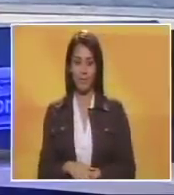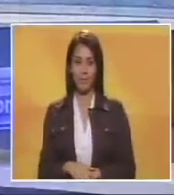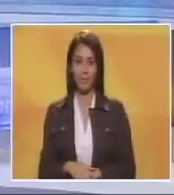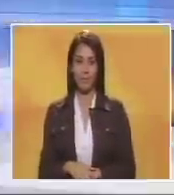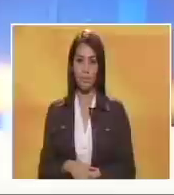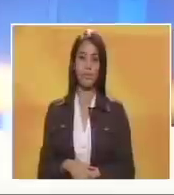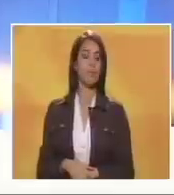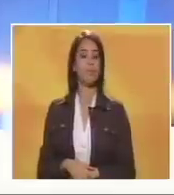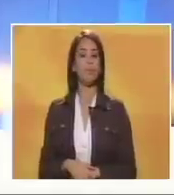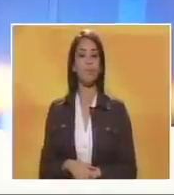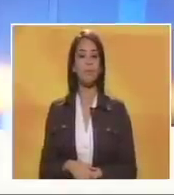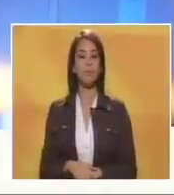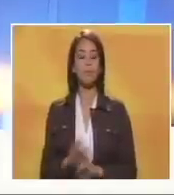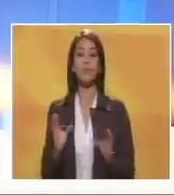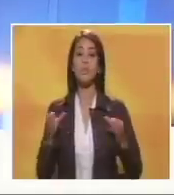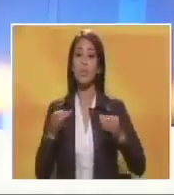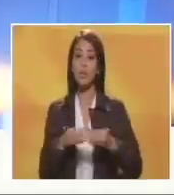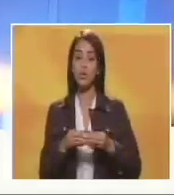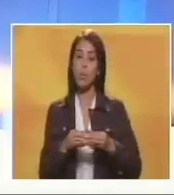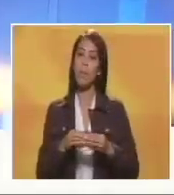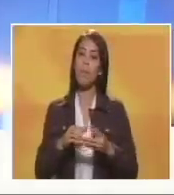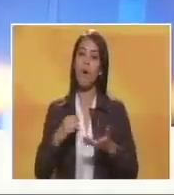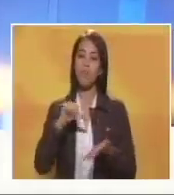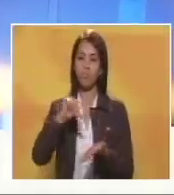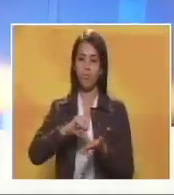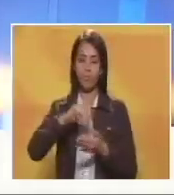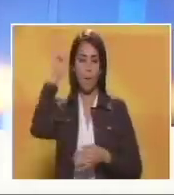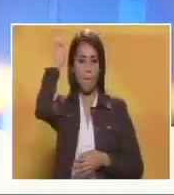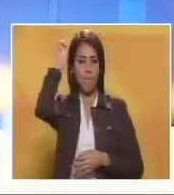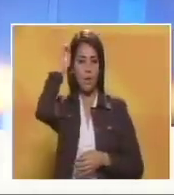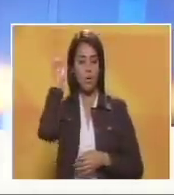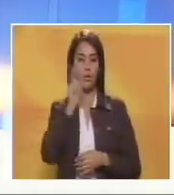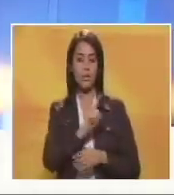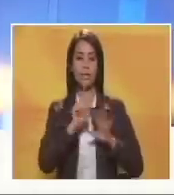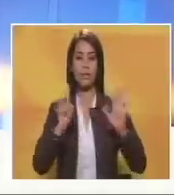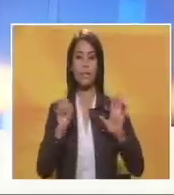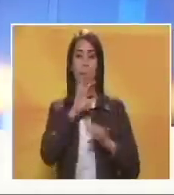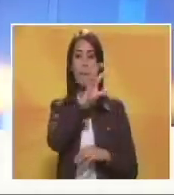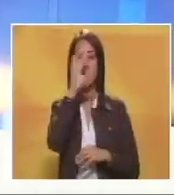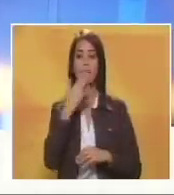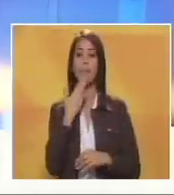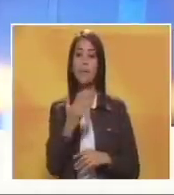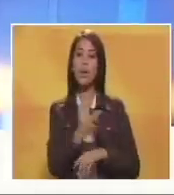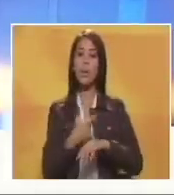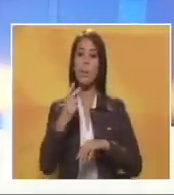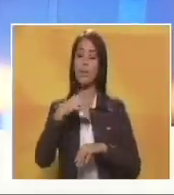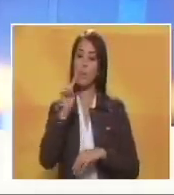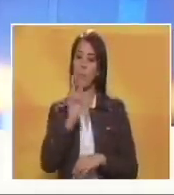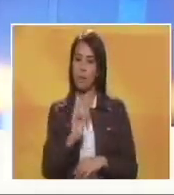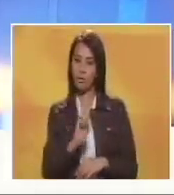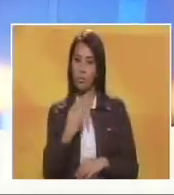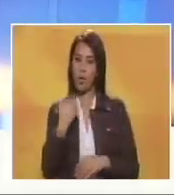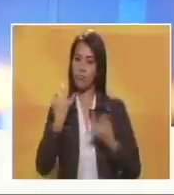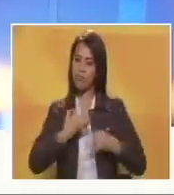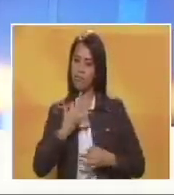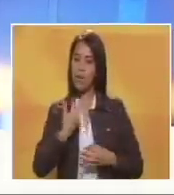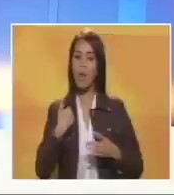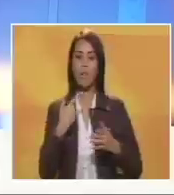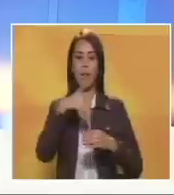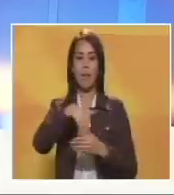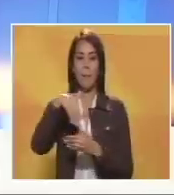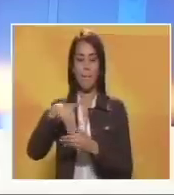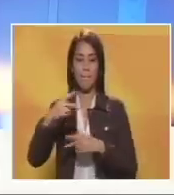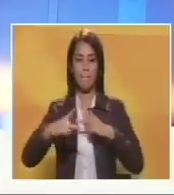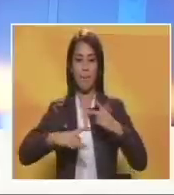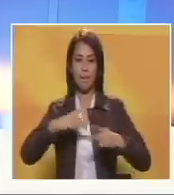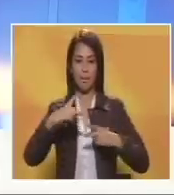inmediato. Durante la Cumbre de las Américas que se realizó en Perú, 16 países exhortaron al gobierno de Venezuela a garantizar la realización de unas